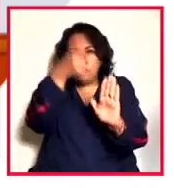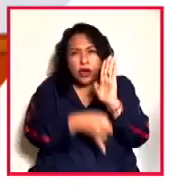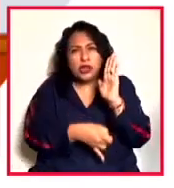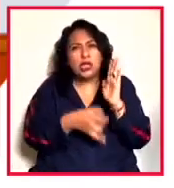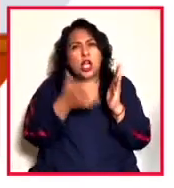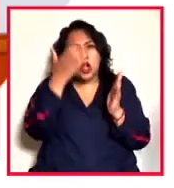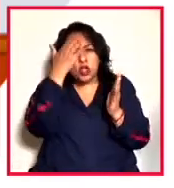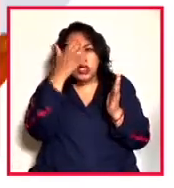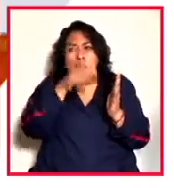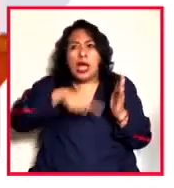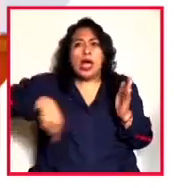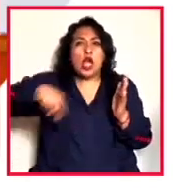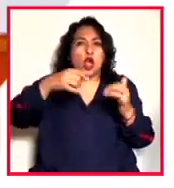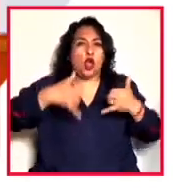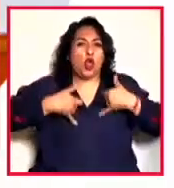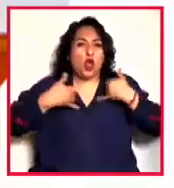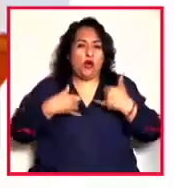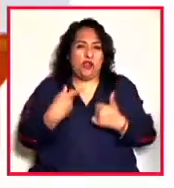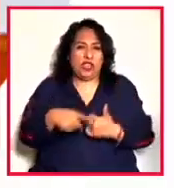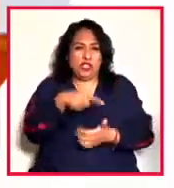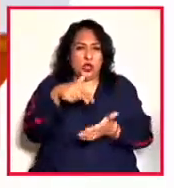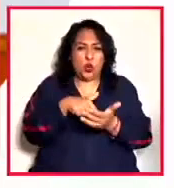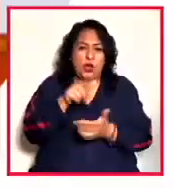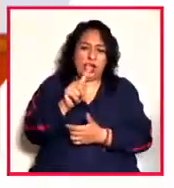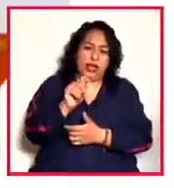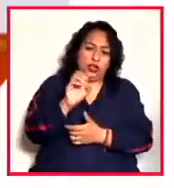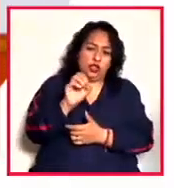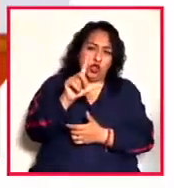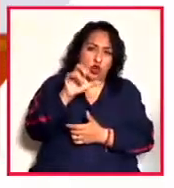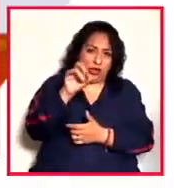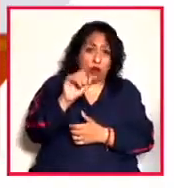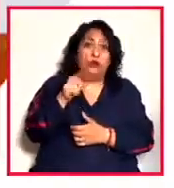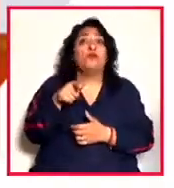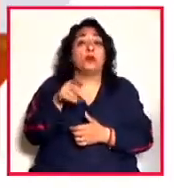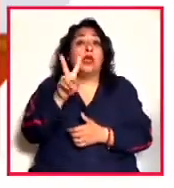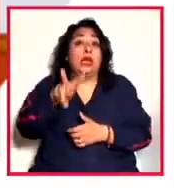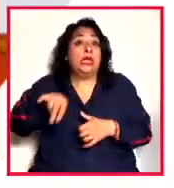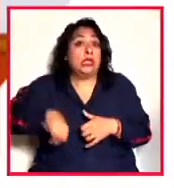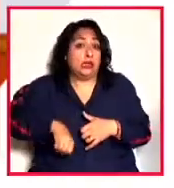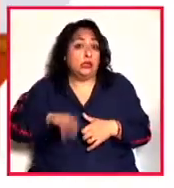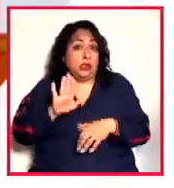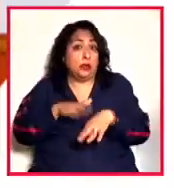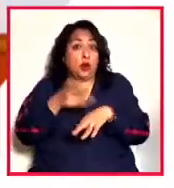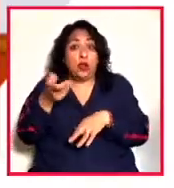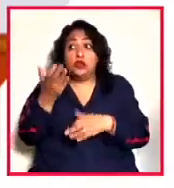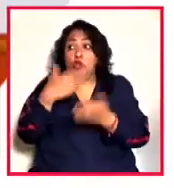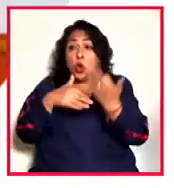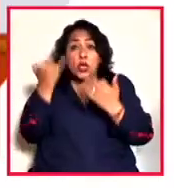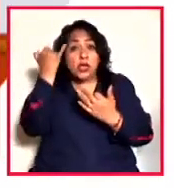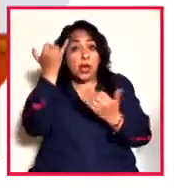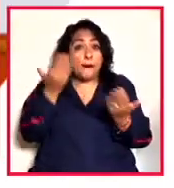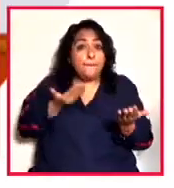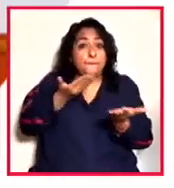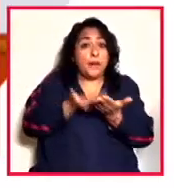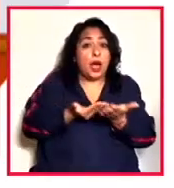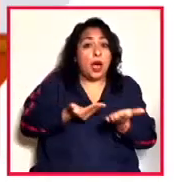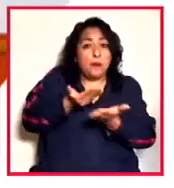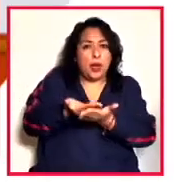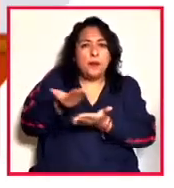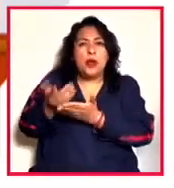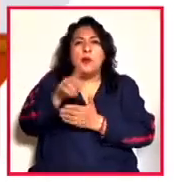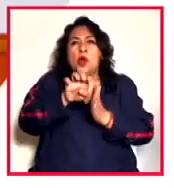los jóvenes toledanos. Fue muy interesante por eso, porque todos propusieron ideas. En el caso de Volumen, plantearon las alas que podéis